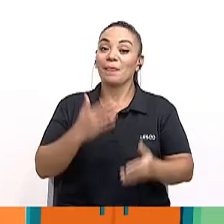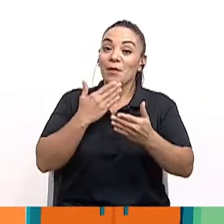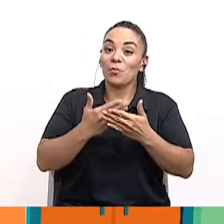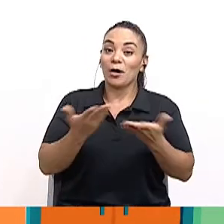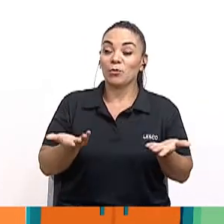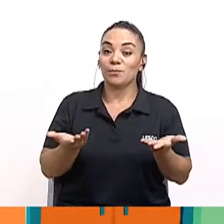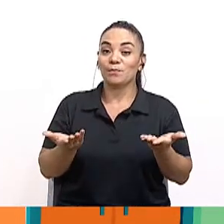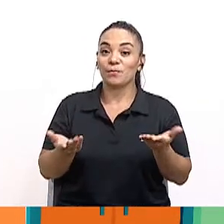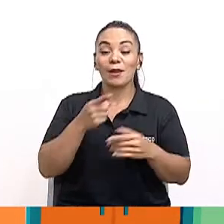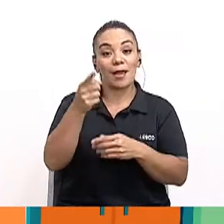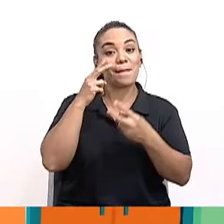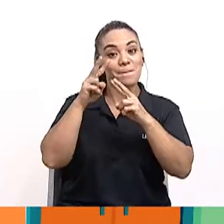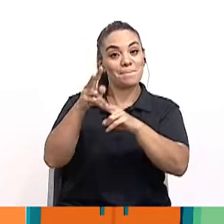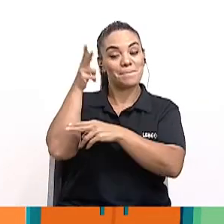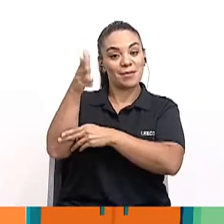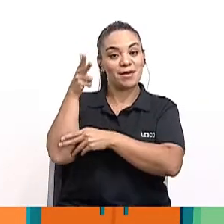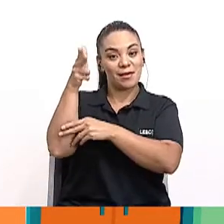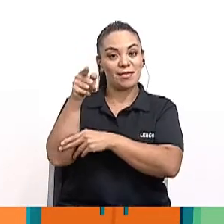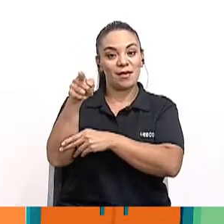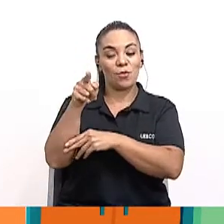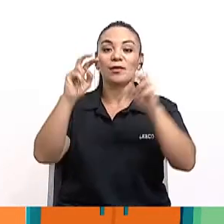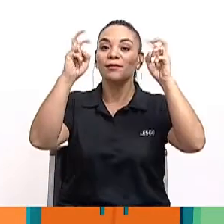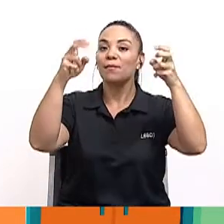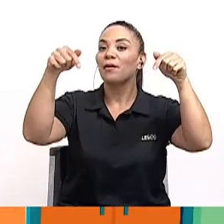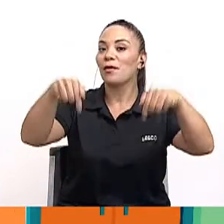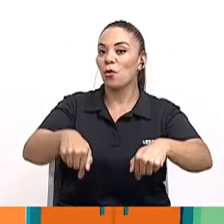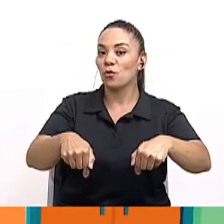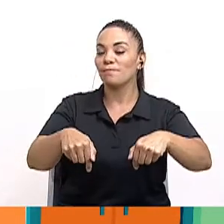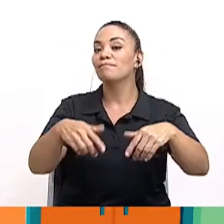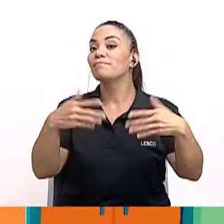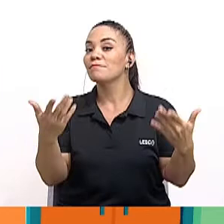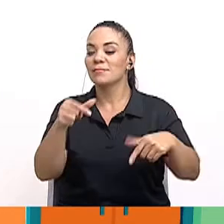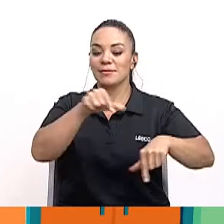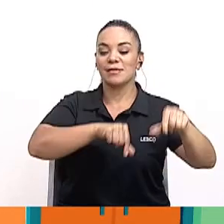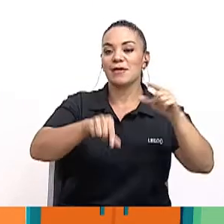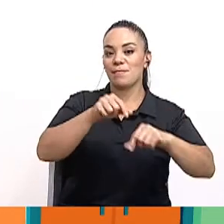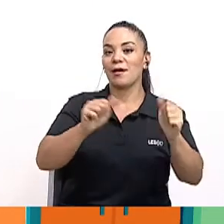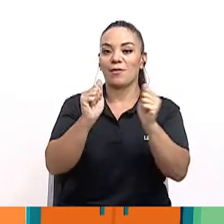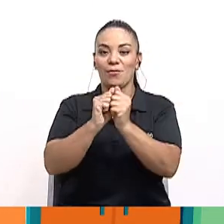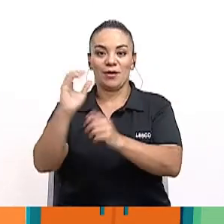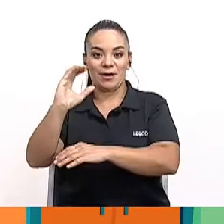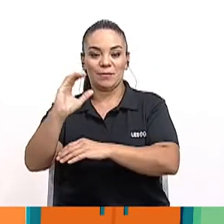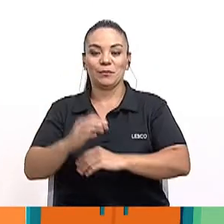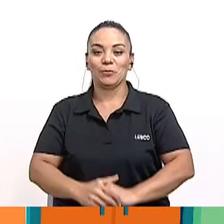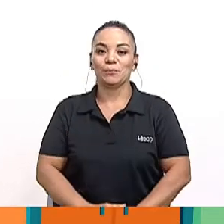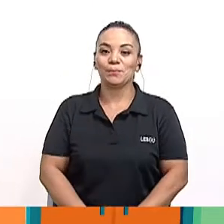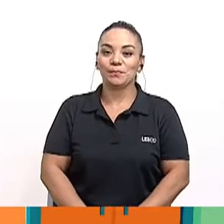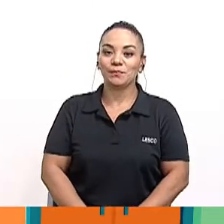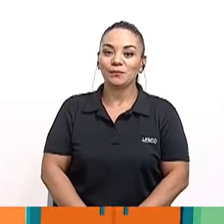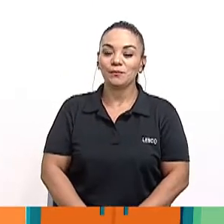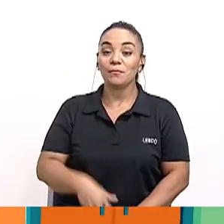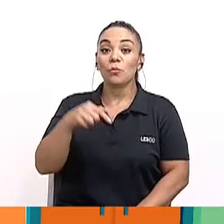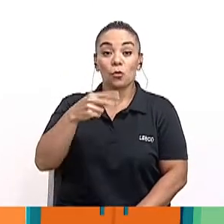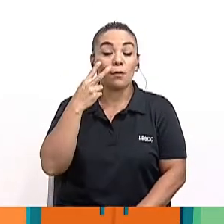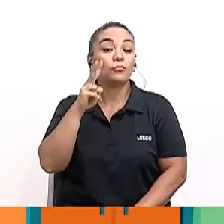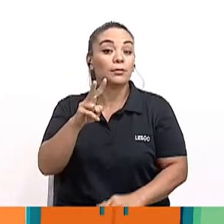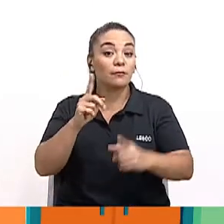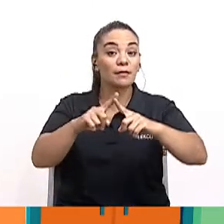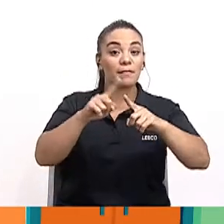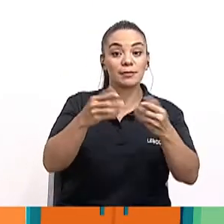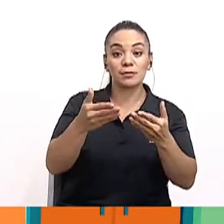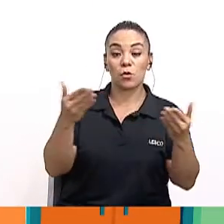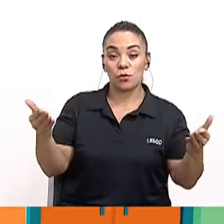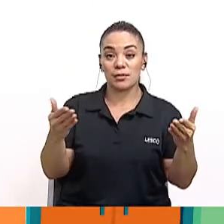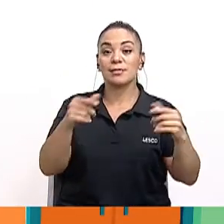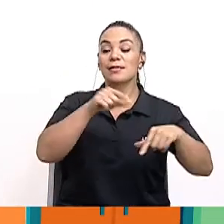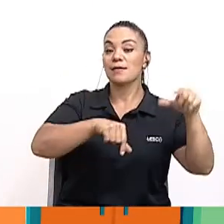Bueno, como pudimos ver en ese video, entonces el tema que vamos a ver hoy es el de la química orgánica. Vamos a ver bastantes cosas de la química